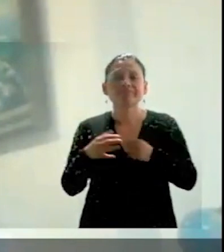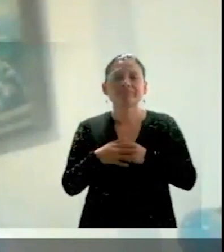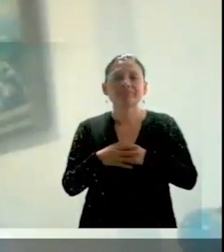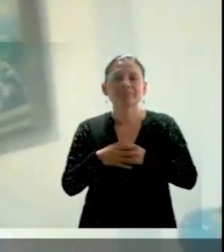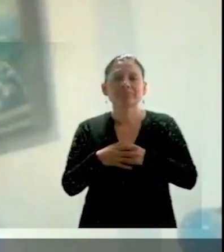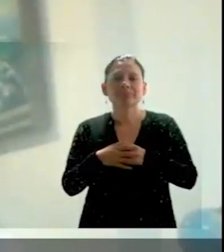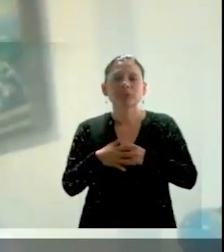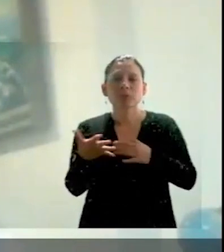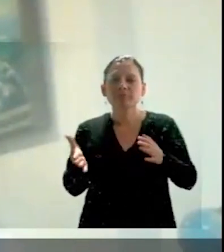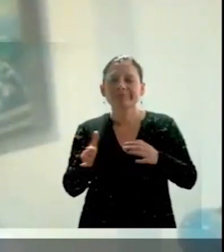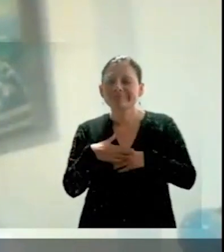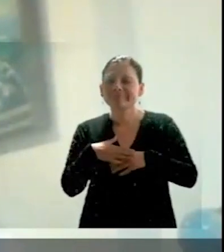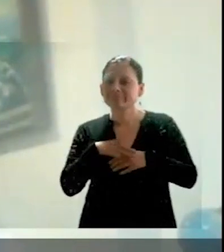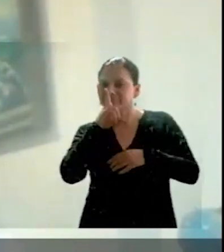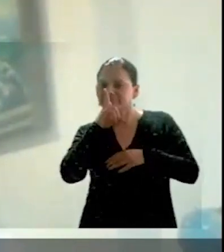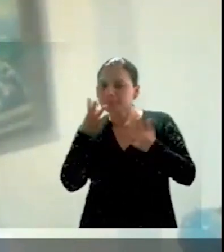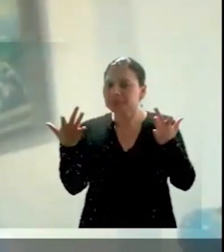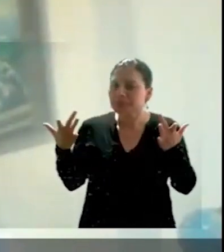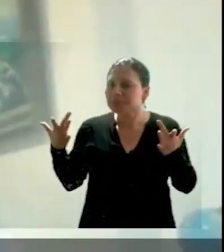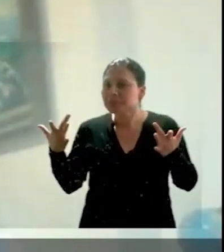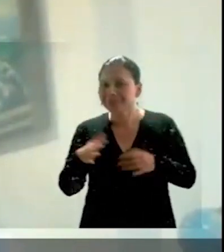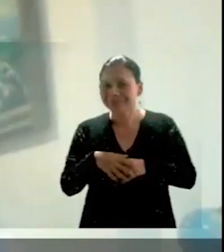de bajo perfil